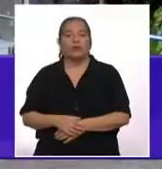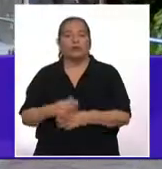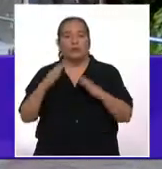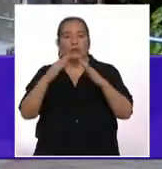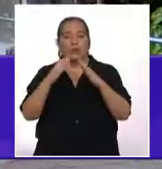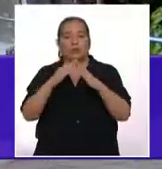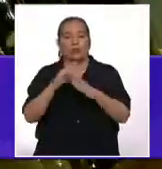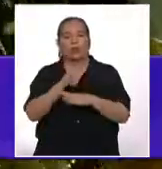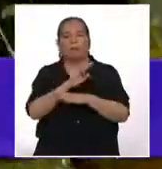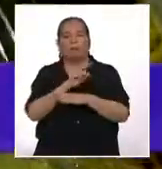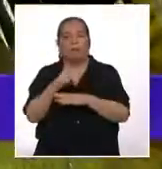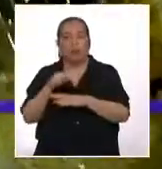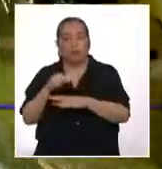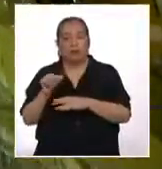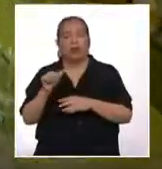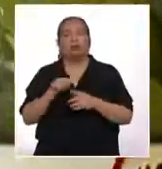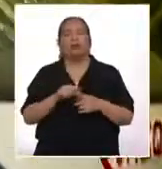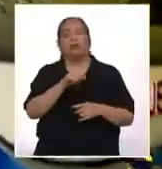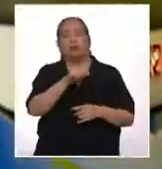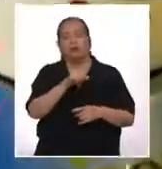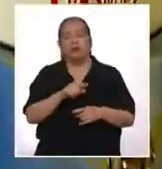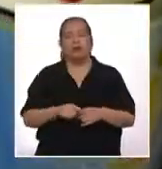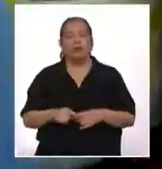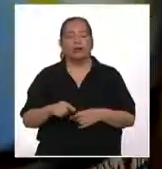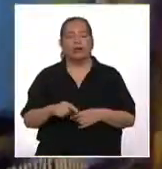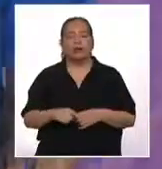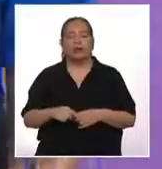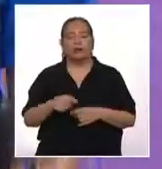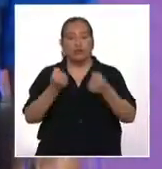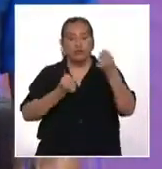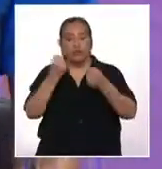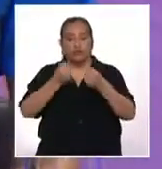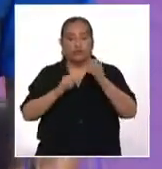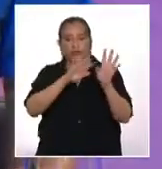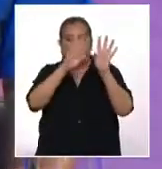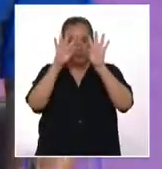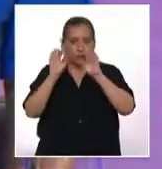sometido a los exámenes de ley. Una terrible